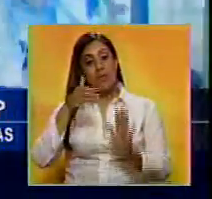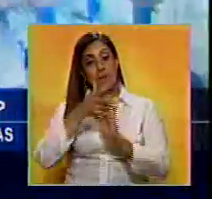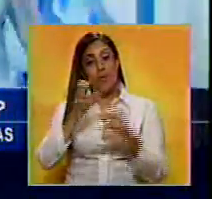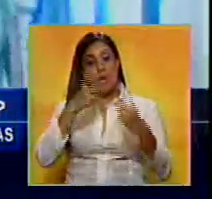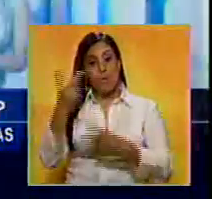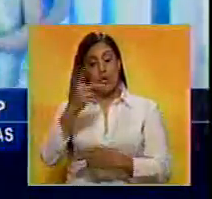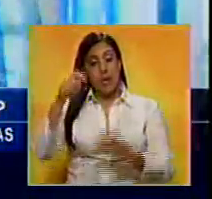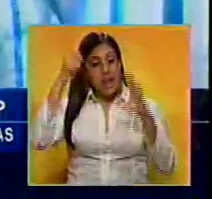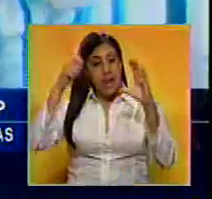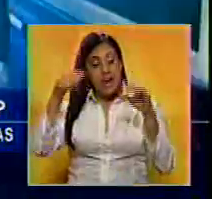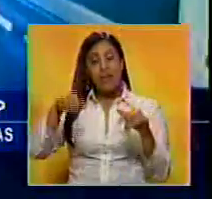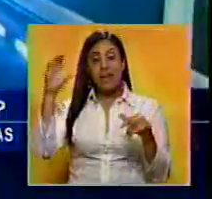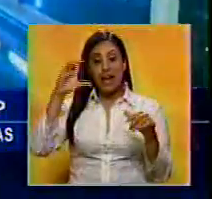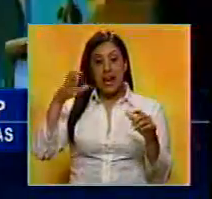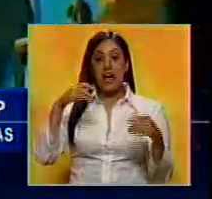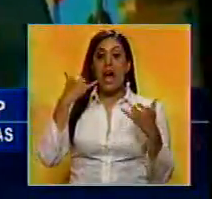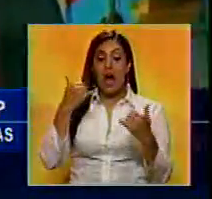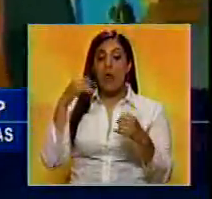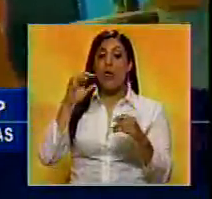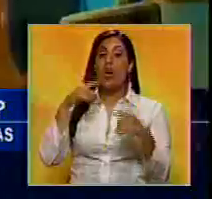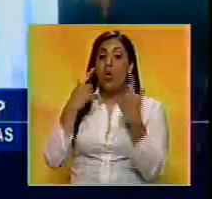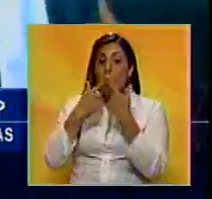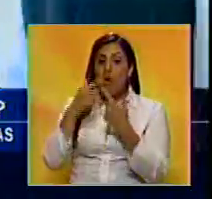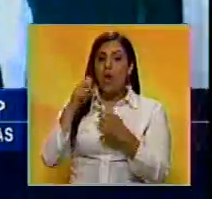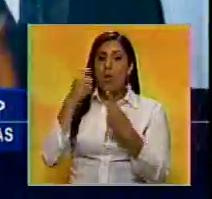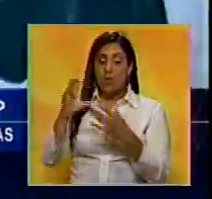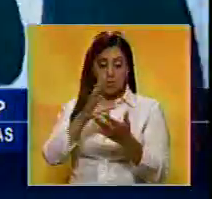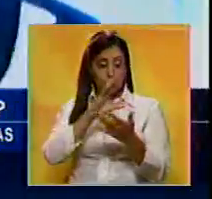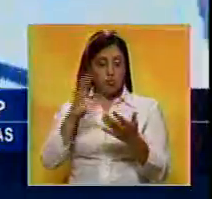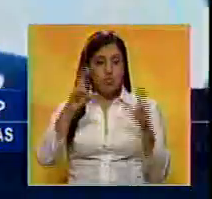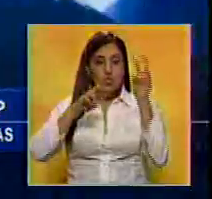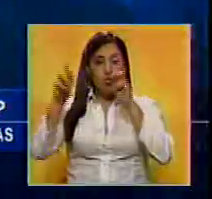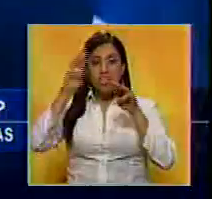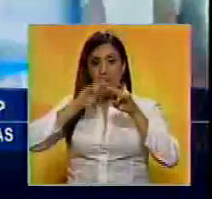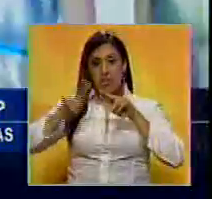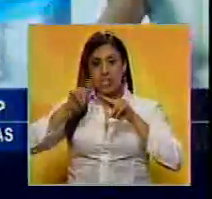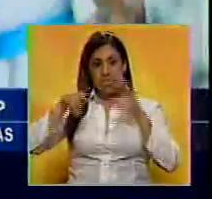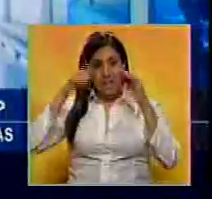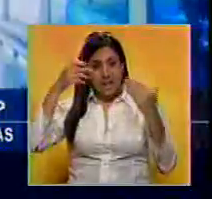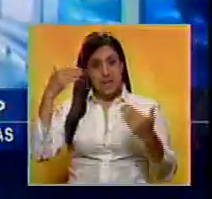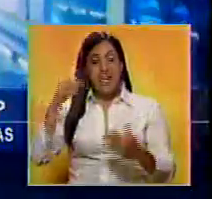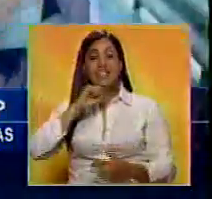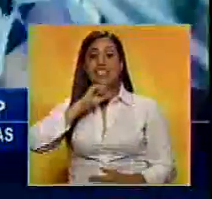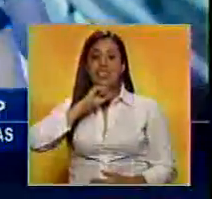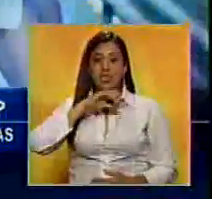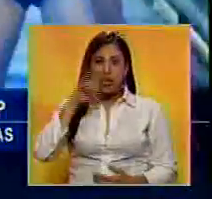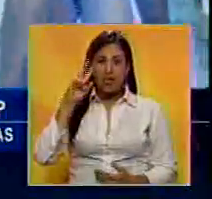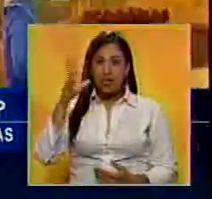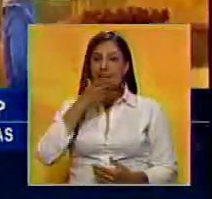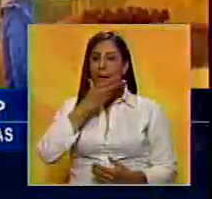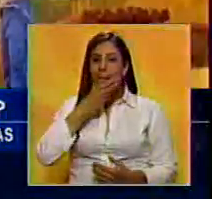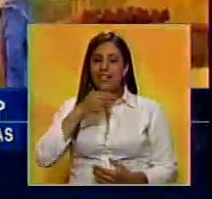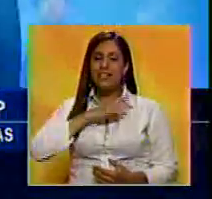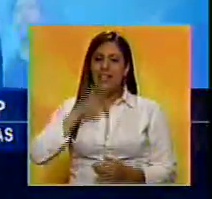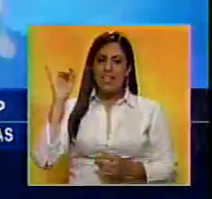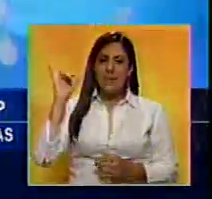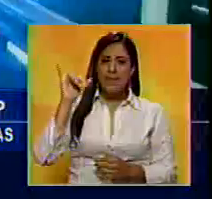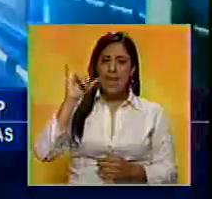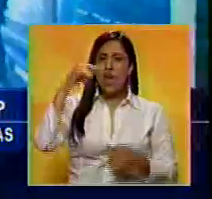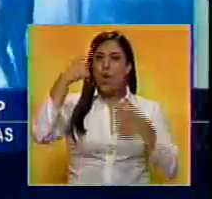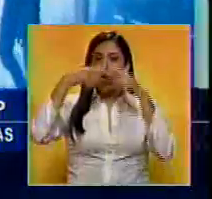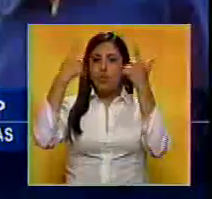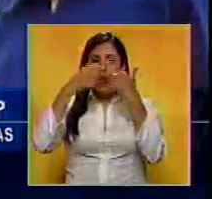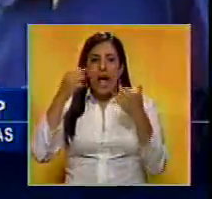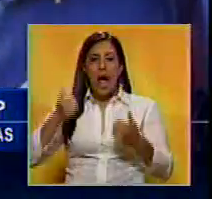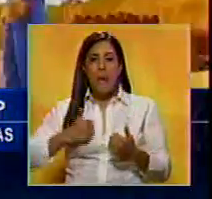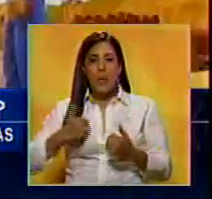happy en Caracas en instalaciones del Museo de los niños en la historia vemos a los chicos haciendo un viaje espacial